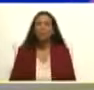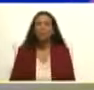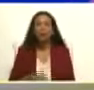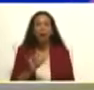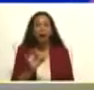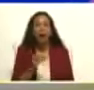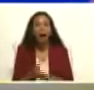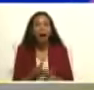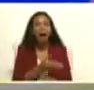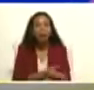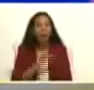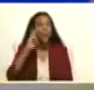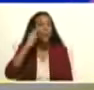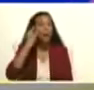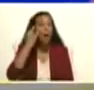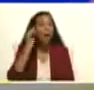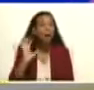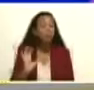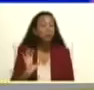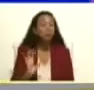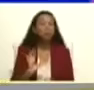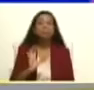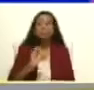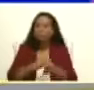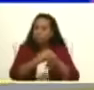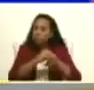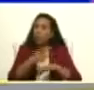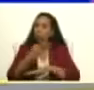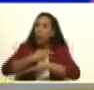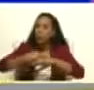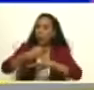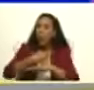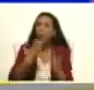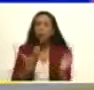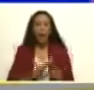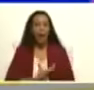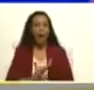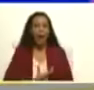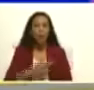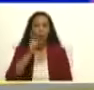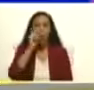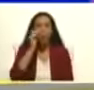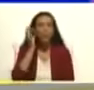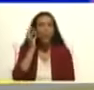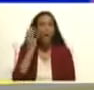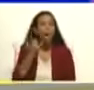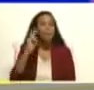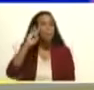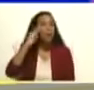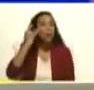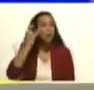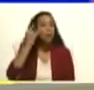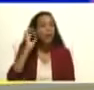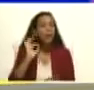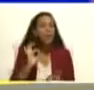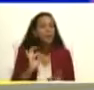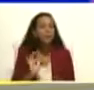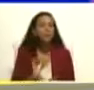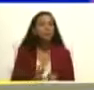tomar previsiones. Se lo hemos dicho a nuestros gobernadores, alcaldes. Hay que tomar previsiones